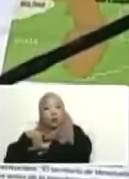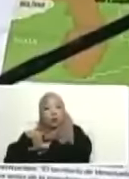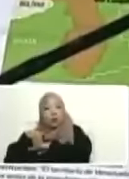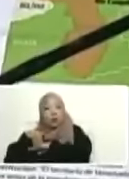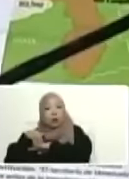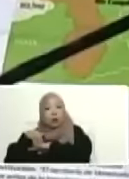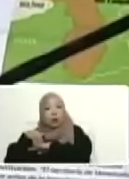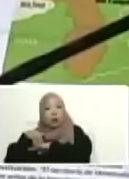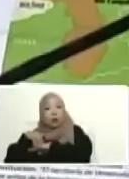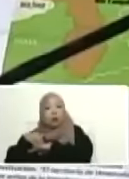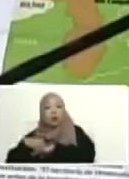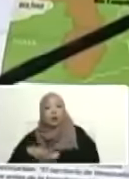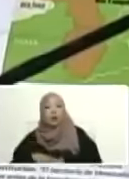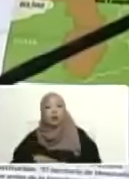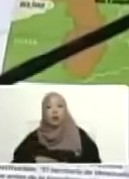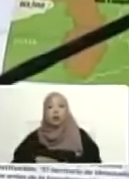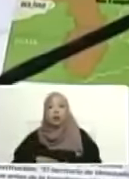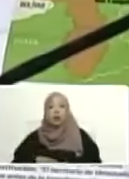Posesión